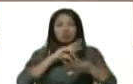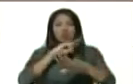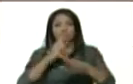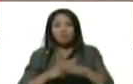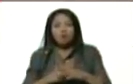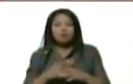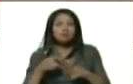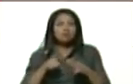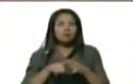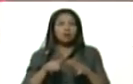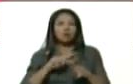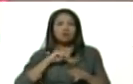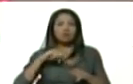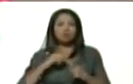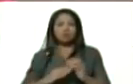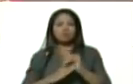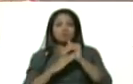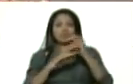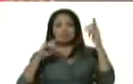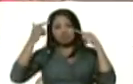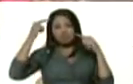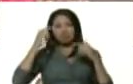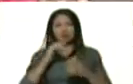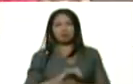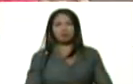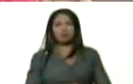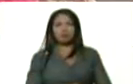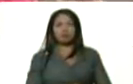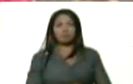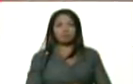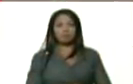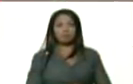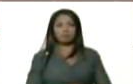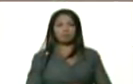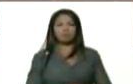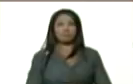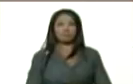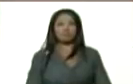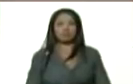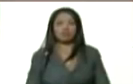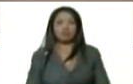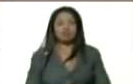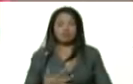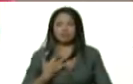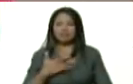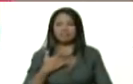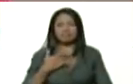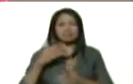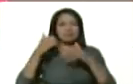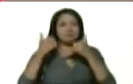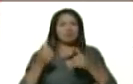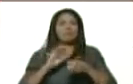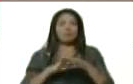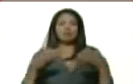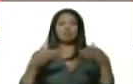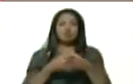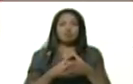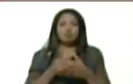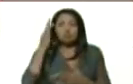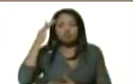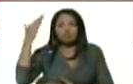divino, nuestro comandante Chávez tiene que estar lleno de energía y alegría. Porque este es el partido que él